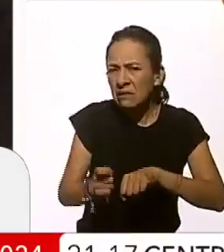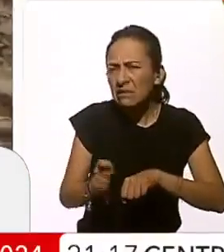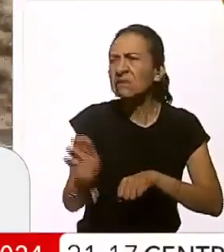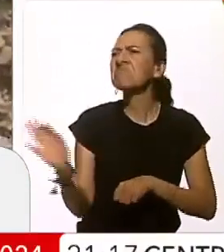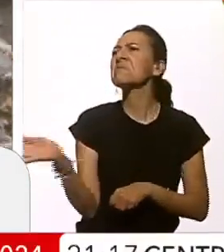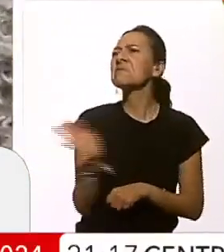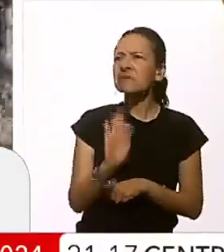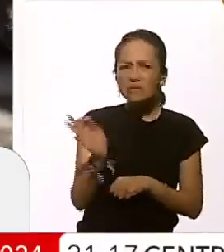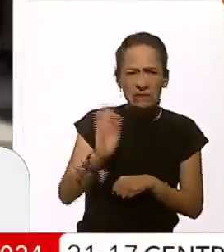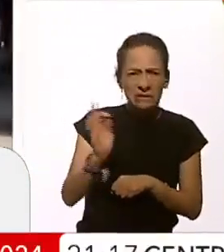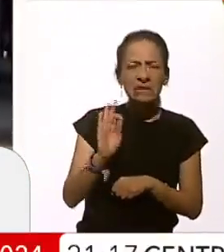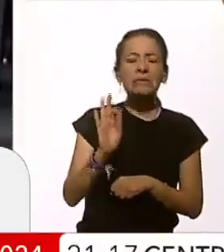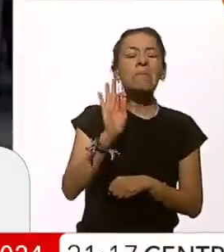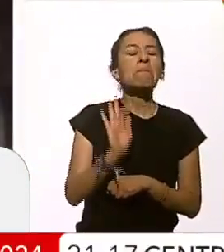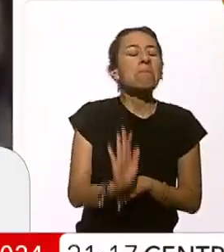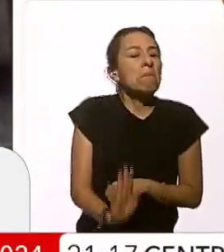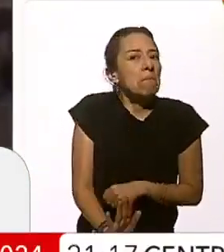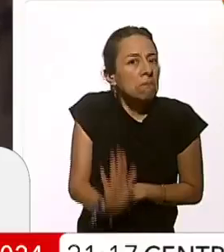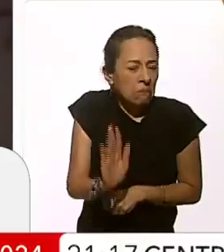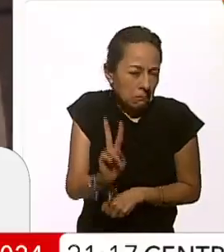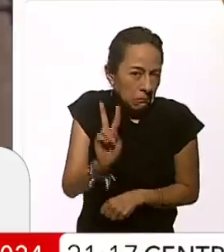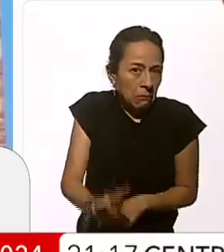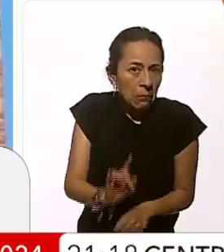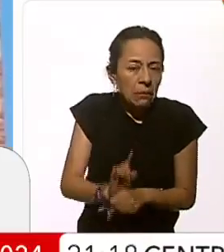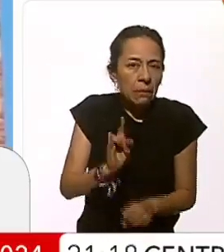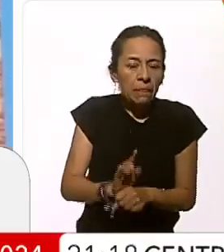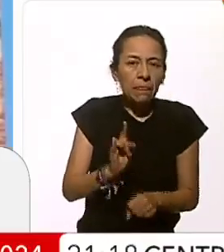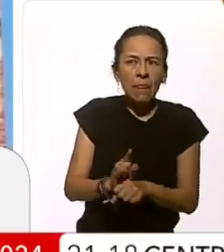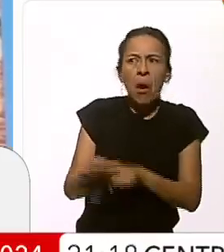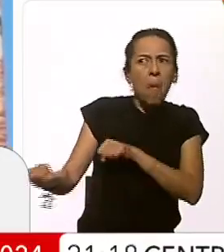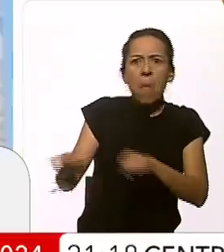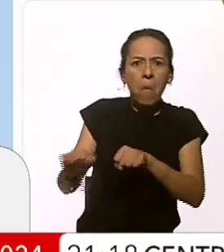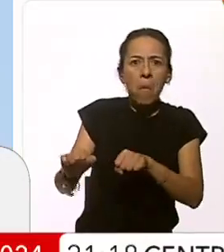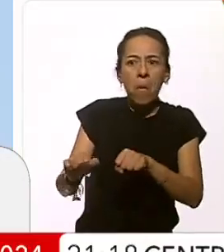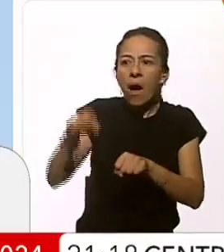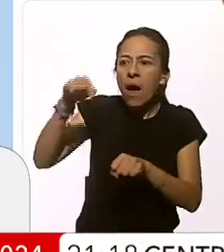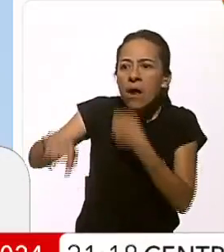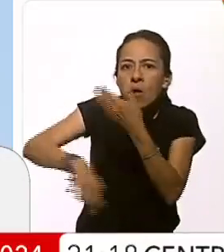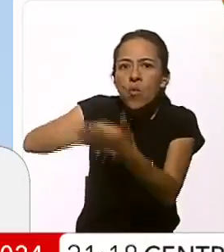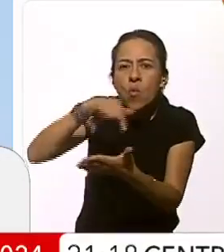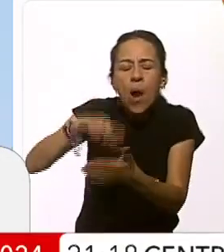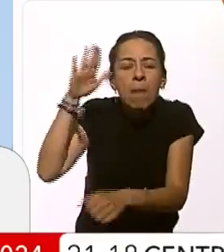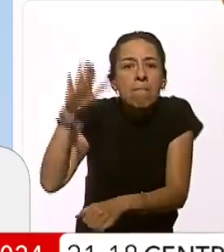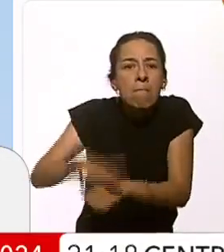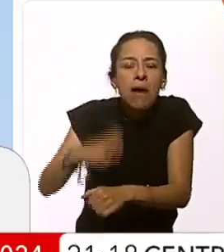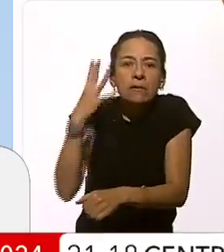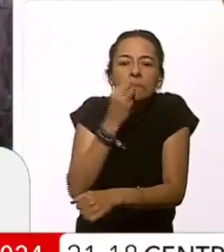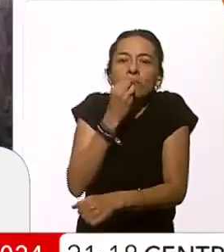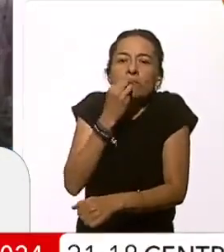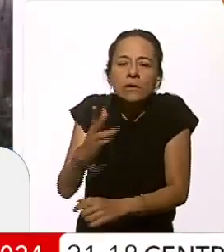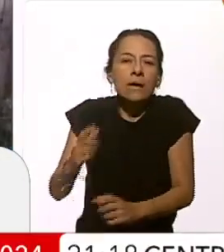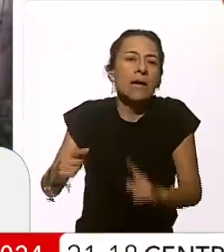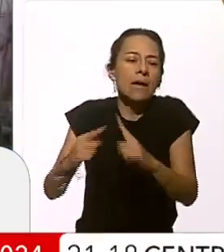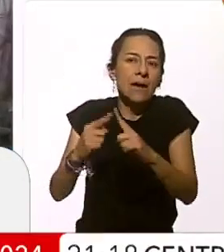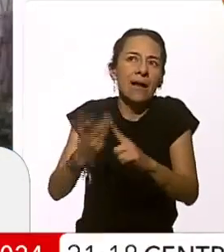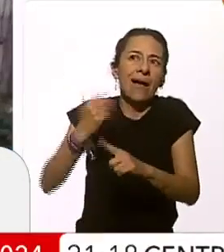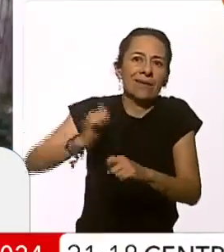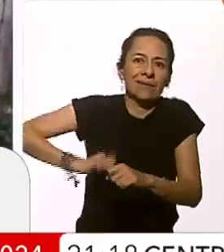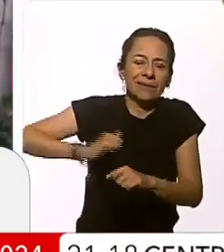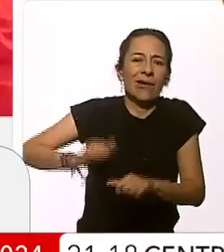haber estado dirigidos a los lugares donde más patrimonio edificado había. Templos del siglo